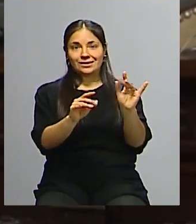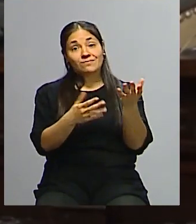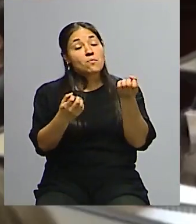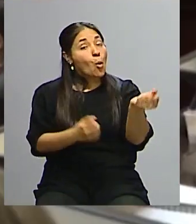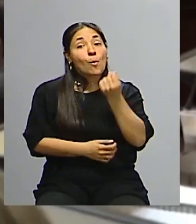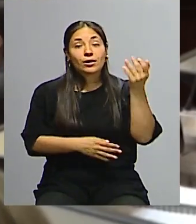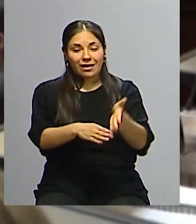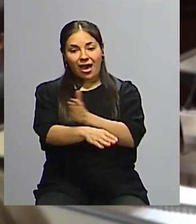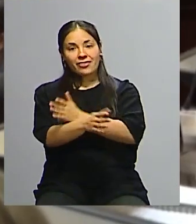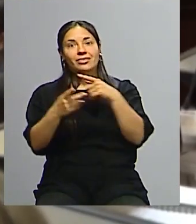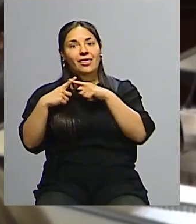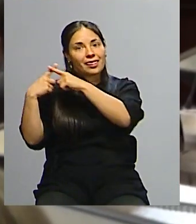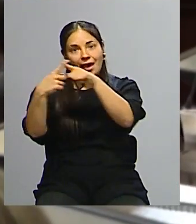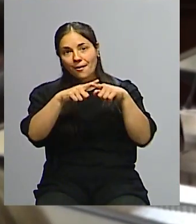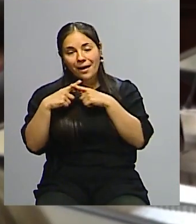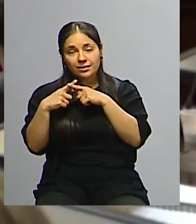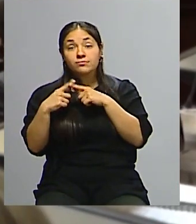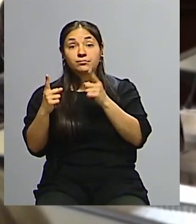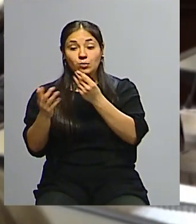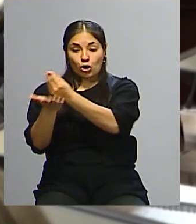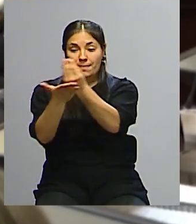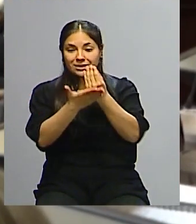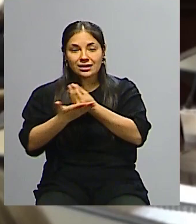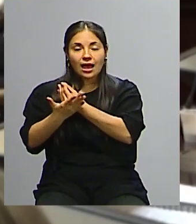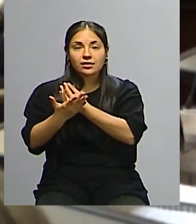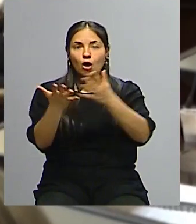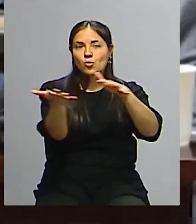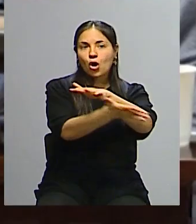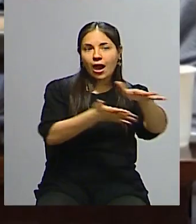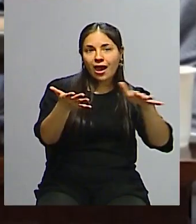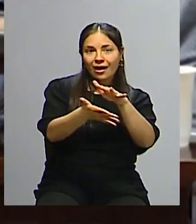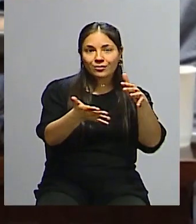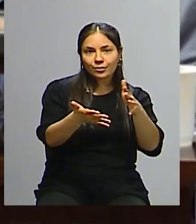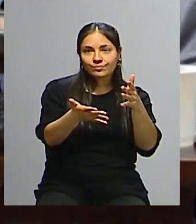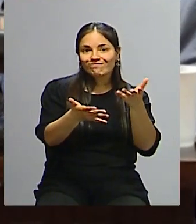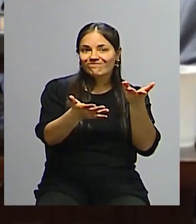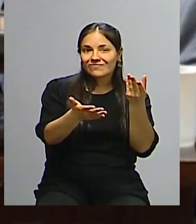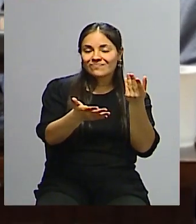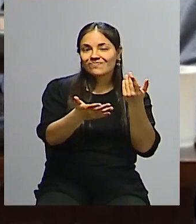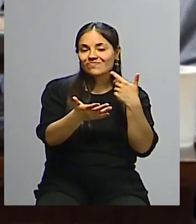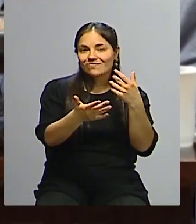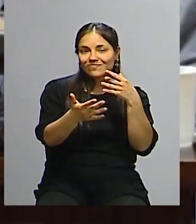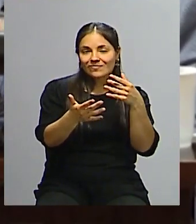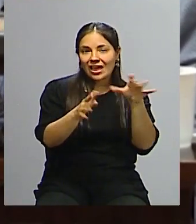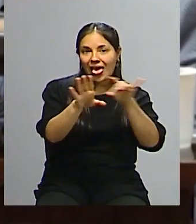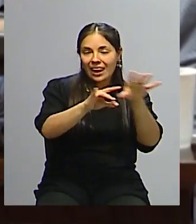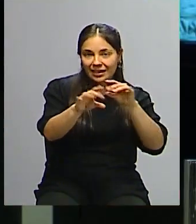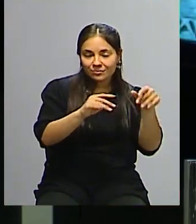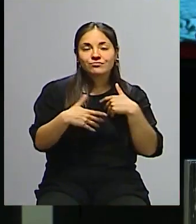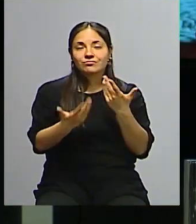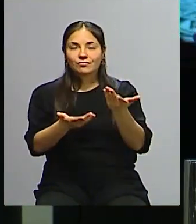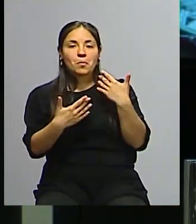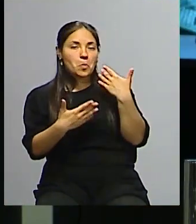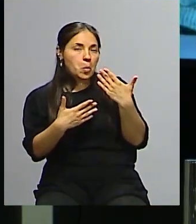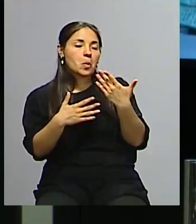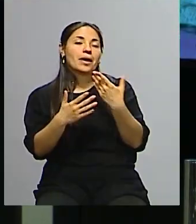para que estos representantes elegidos por el pueblo puedan cumplir la misión para lo cual han sido elegidos. Bien, y hablando,